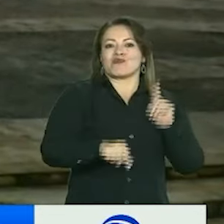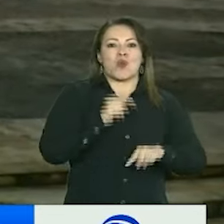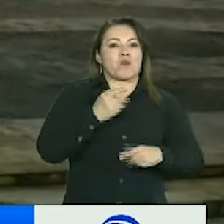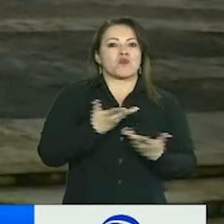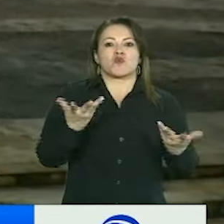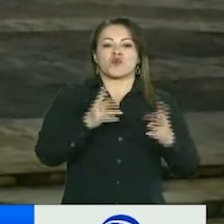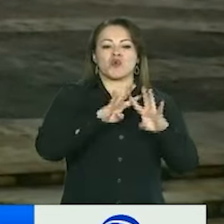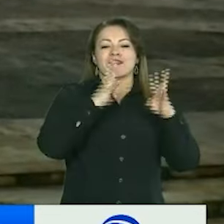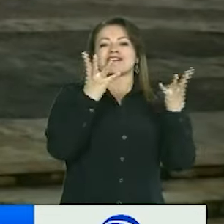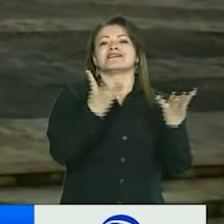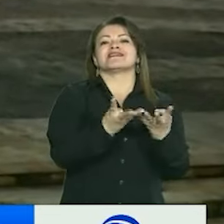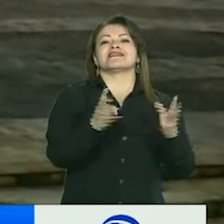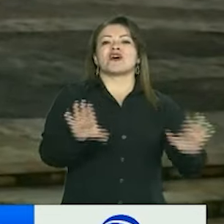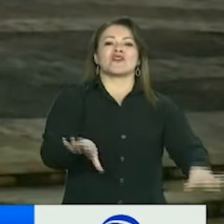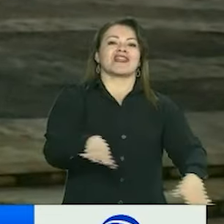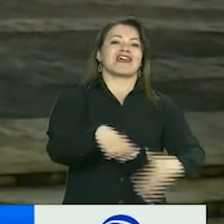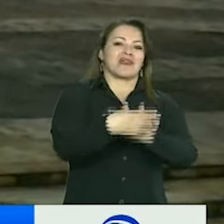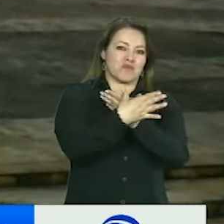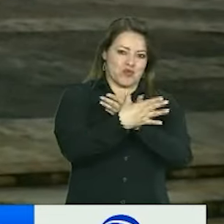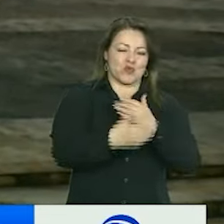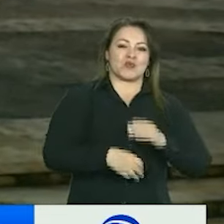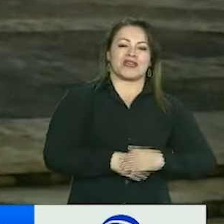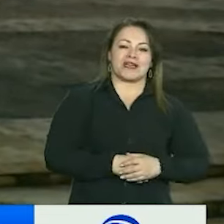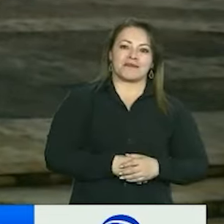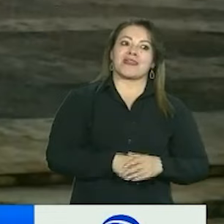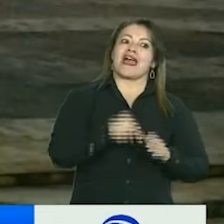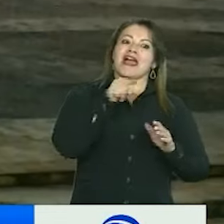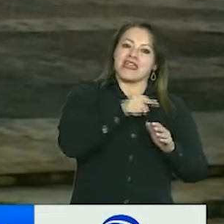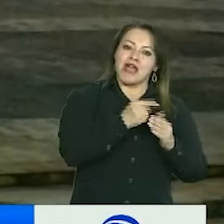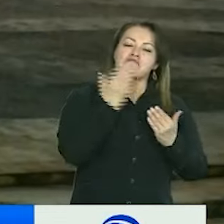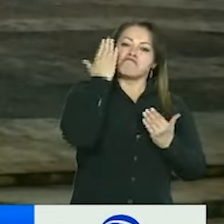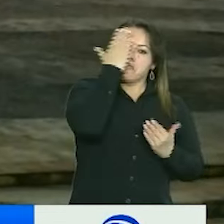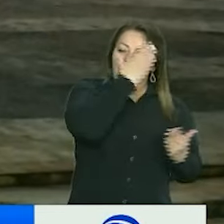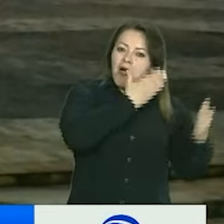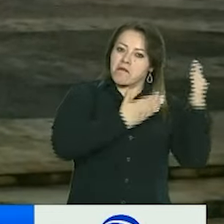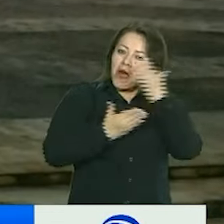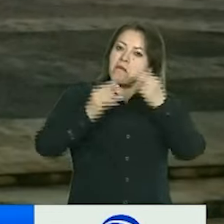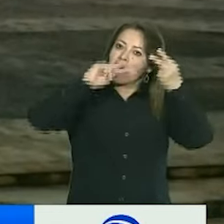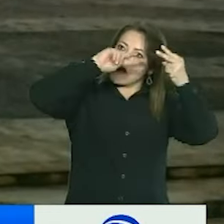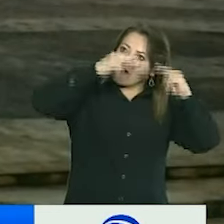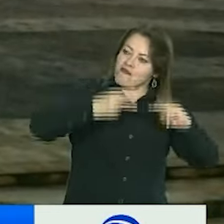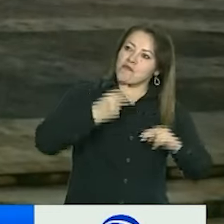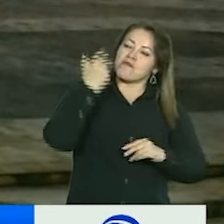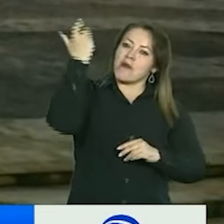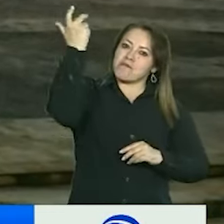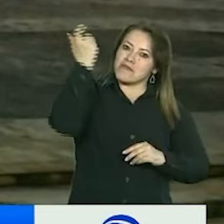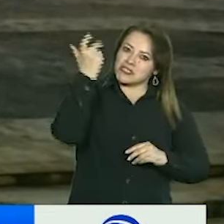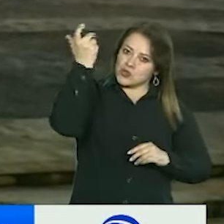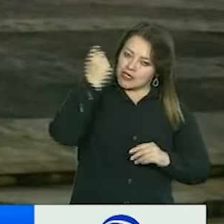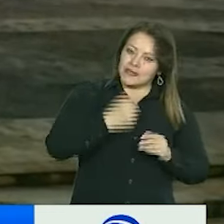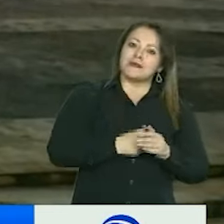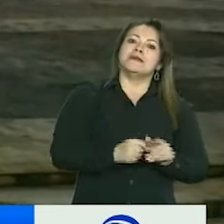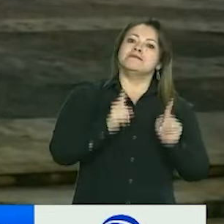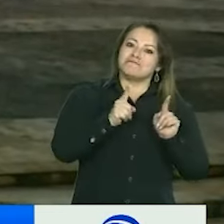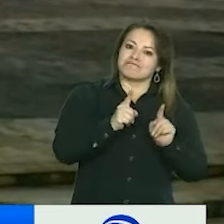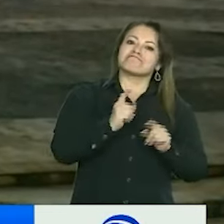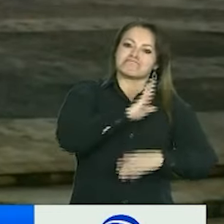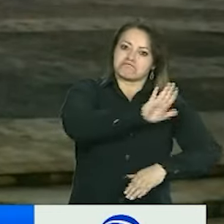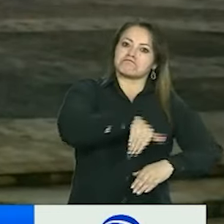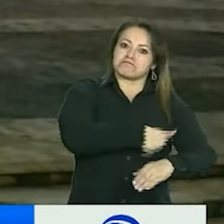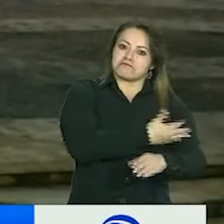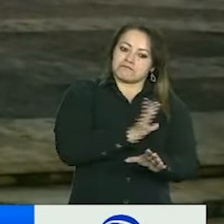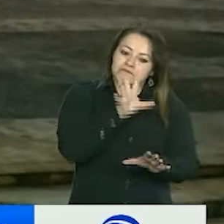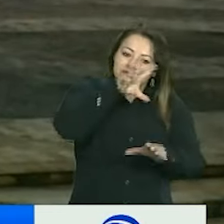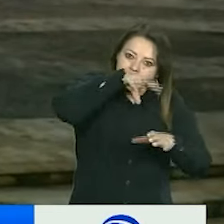la República, donde se estaban votando los impedimentos de la reforma pensional. Pues pese a la presencia del ministro del